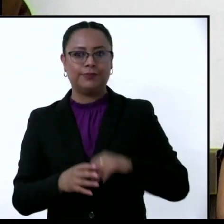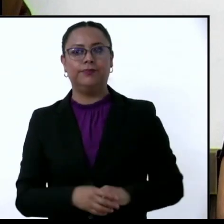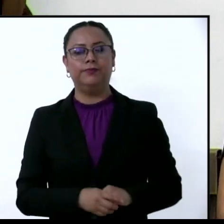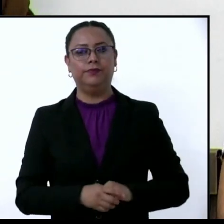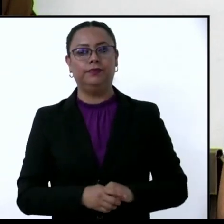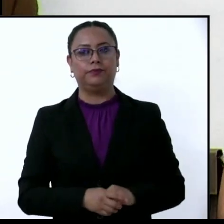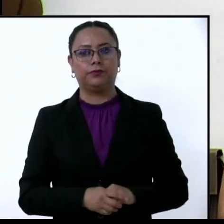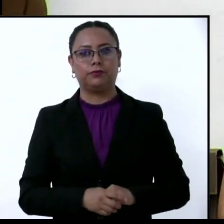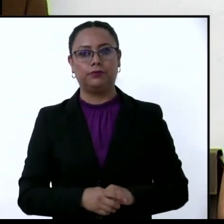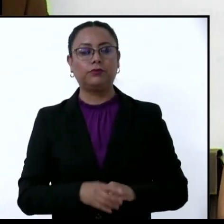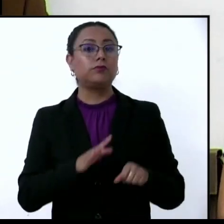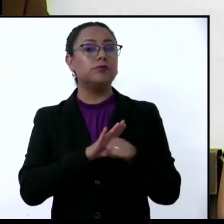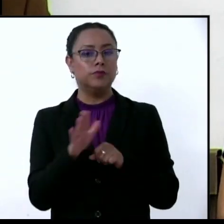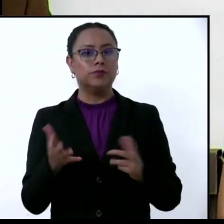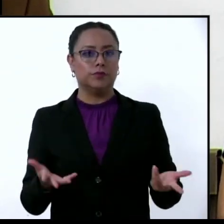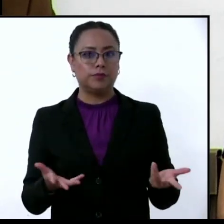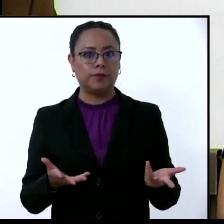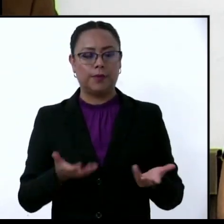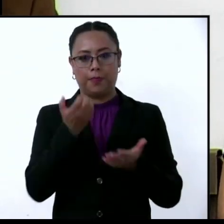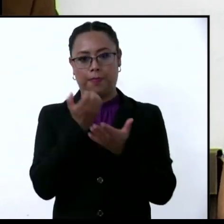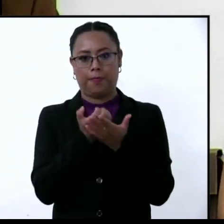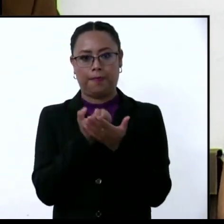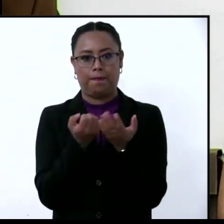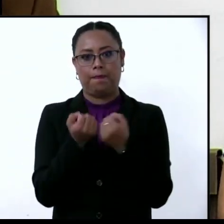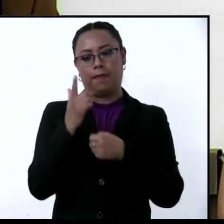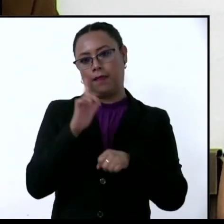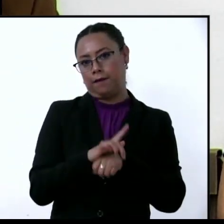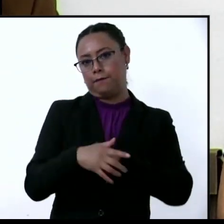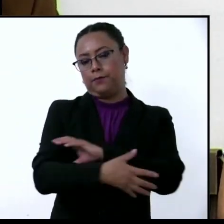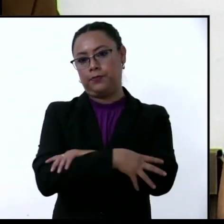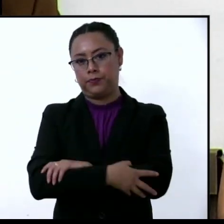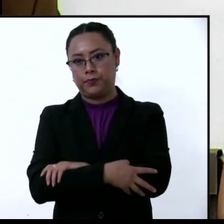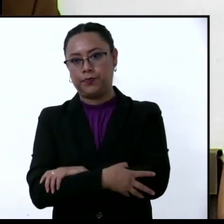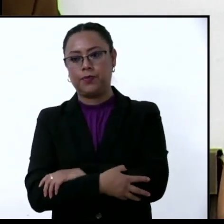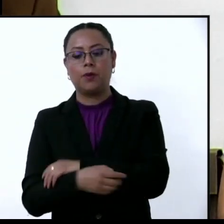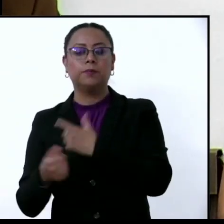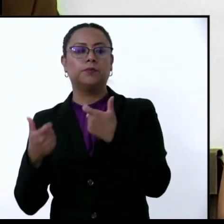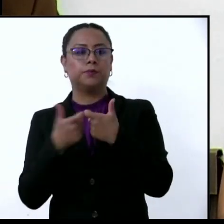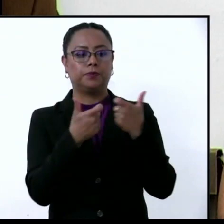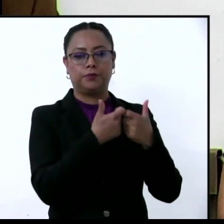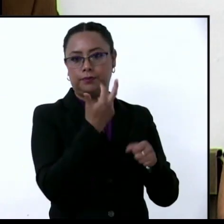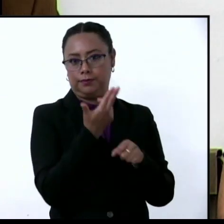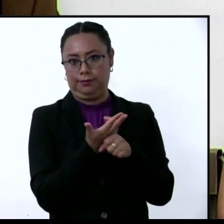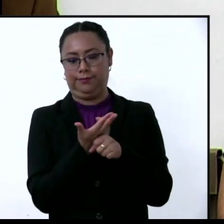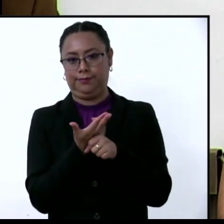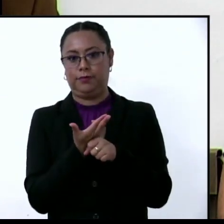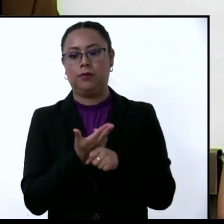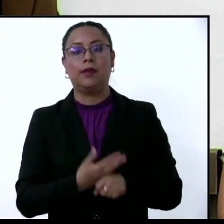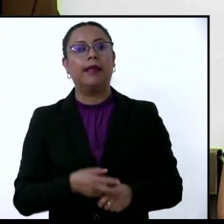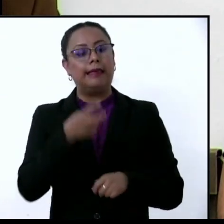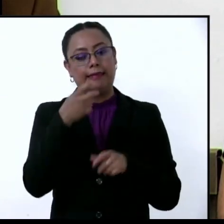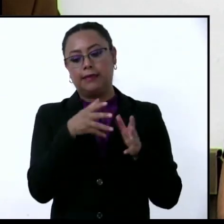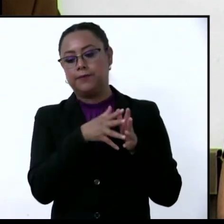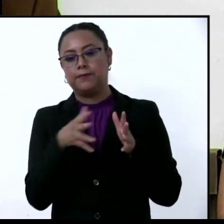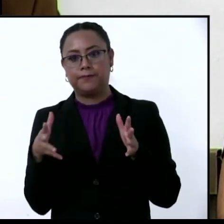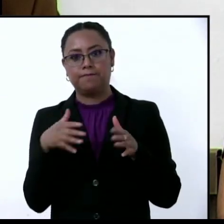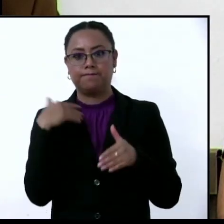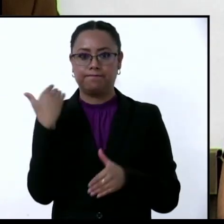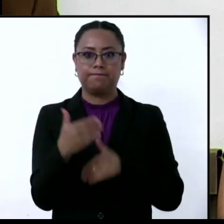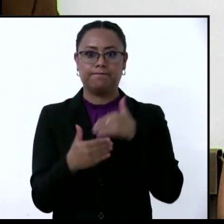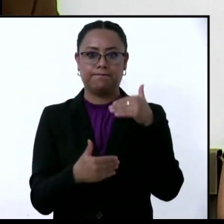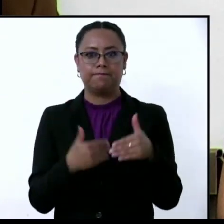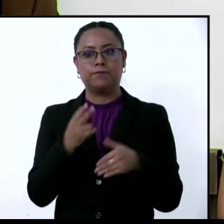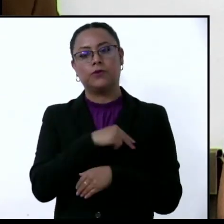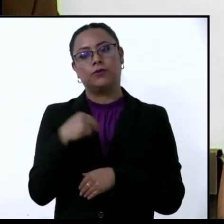es la relacionada con economía social y solidaria, que son las cooperativas. Durante este proceso, pues